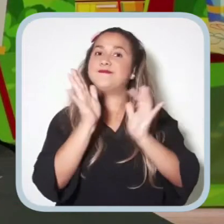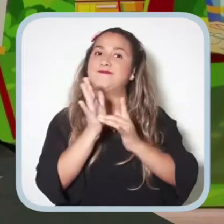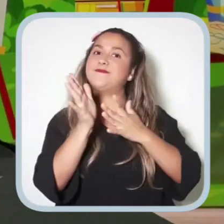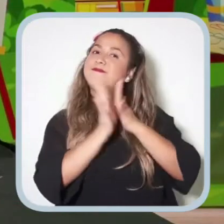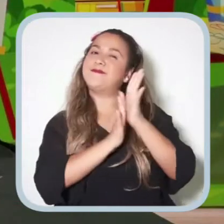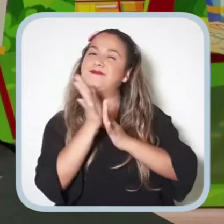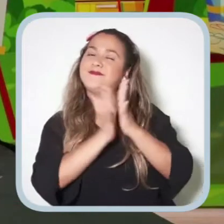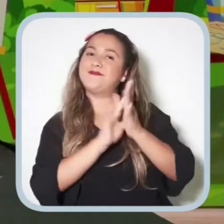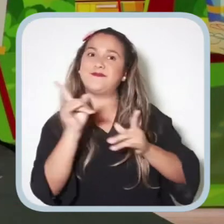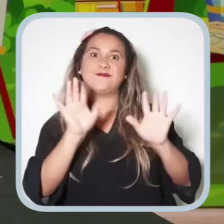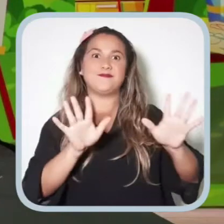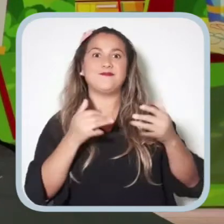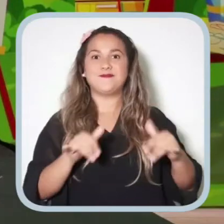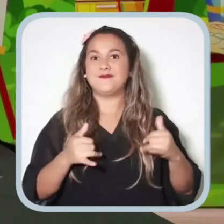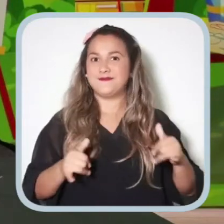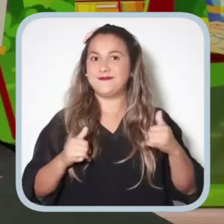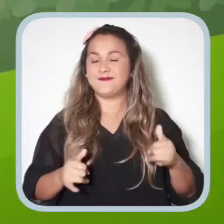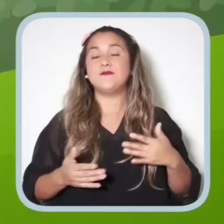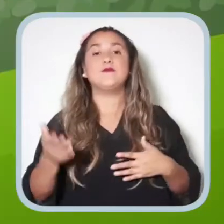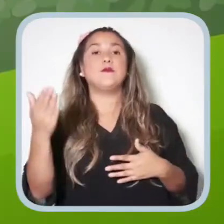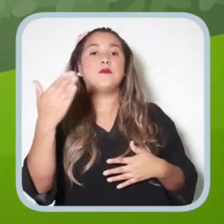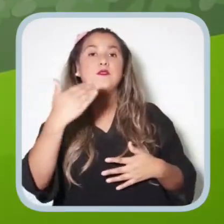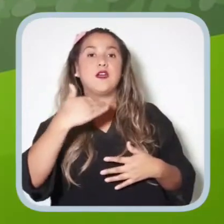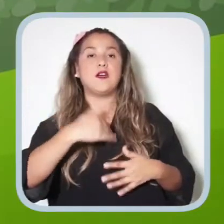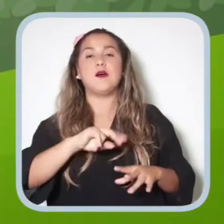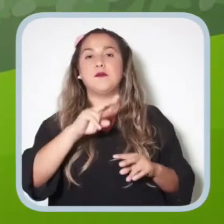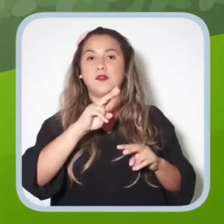paro de jugar. Vamos a hacernos